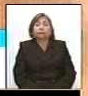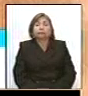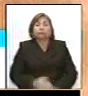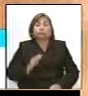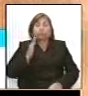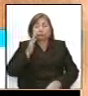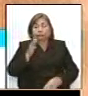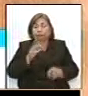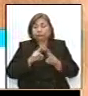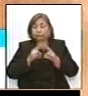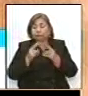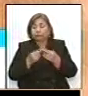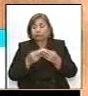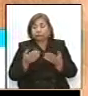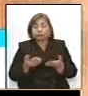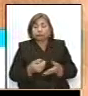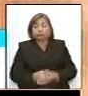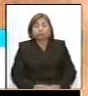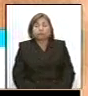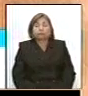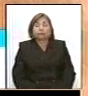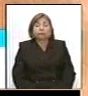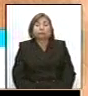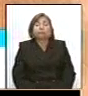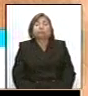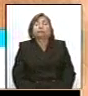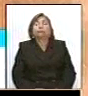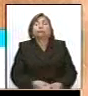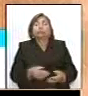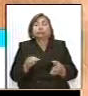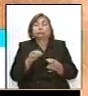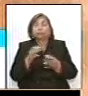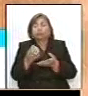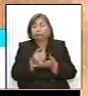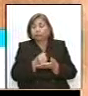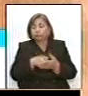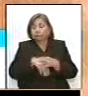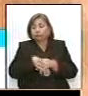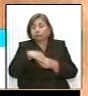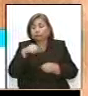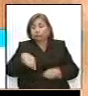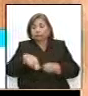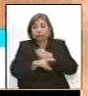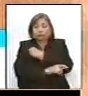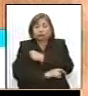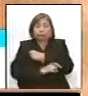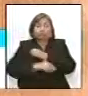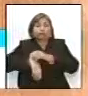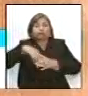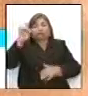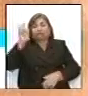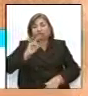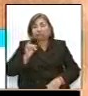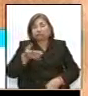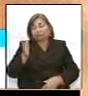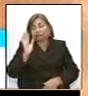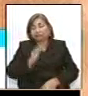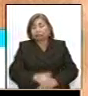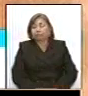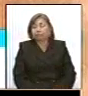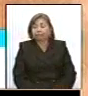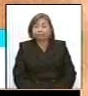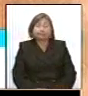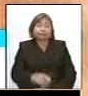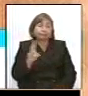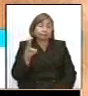a esa reunión en representación del congresista Salaverry, de acuerdo al récord migratorio, estaba fuera del país. Respecto a los informes del año